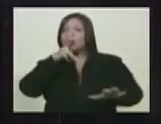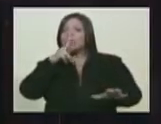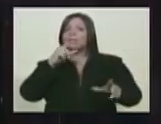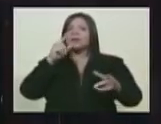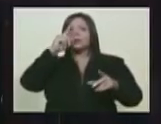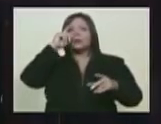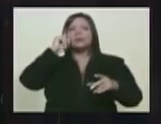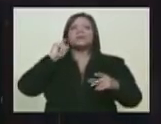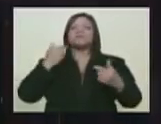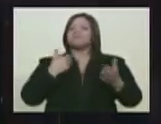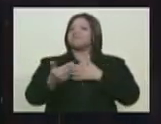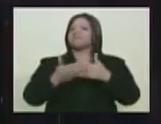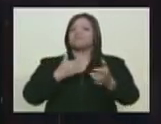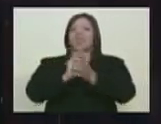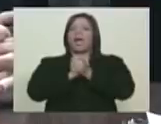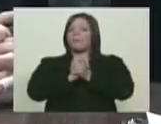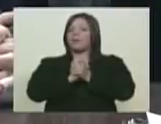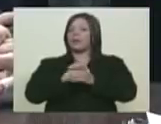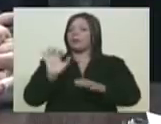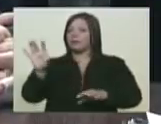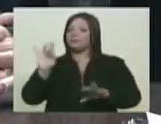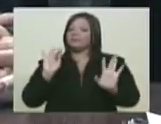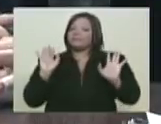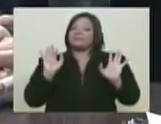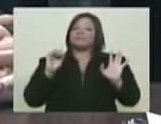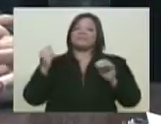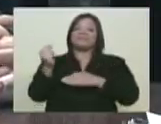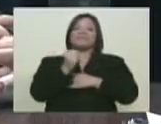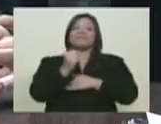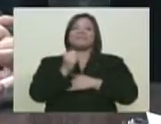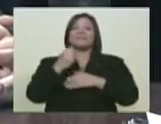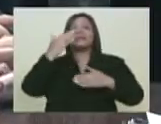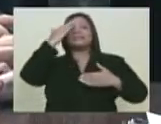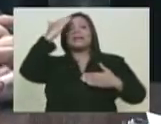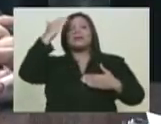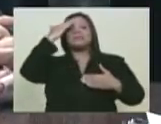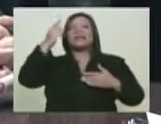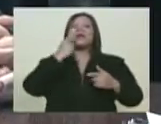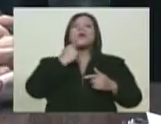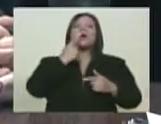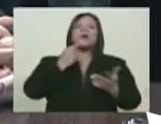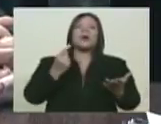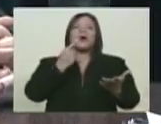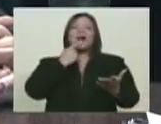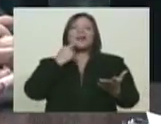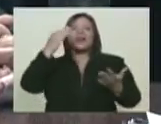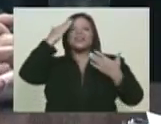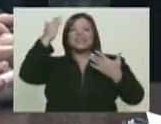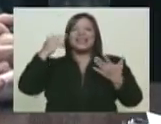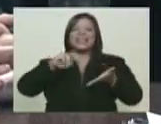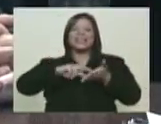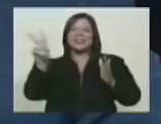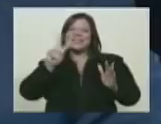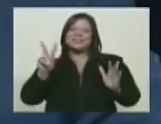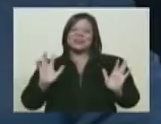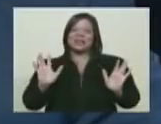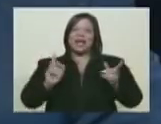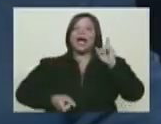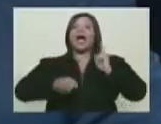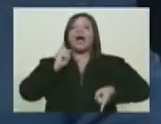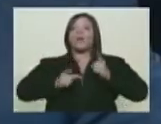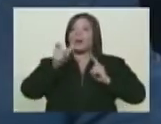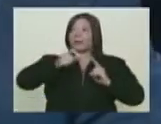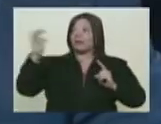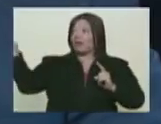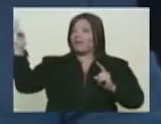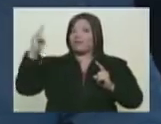cual? No, yo escojo a mis amigos. ¿Ah, y sí? Mis familiares. Todo el mundo dijo: llévale mi saludo, los rojos, rojitos. Qué bueno, porque hay gente que viene